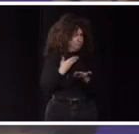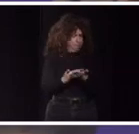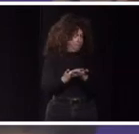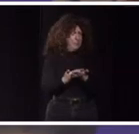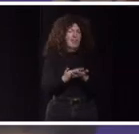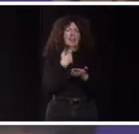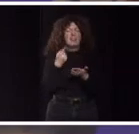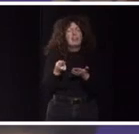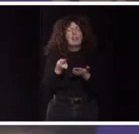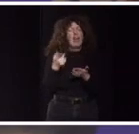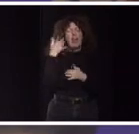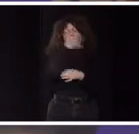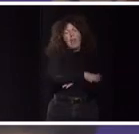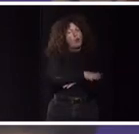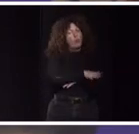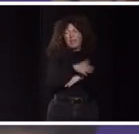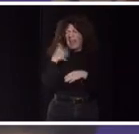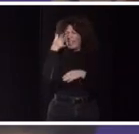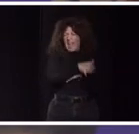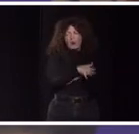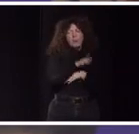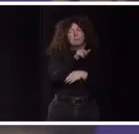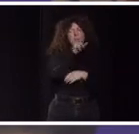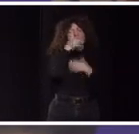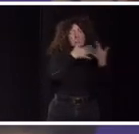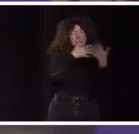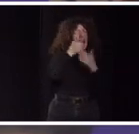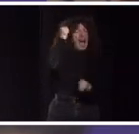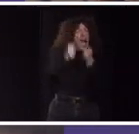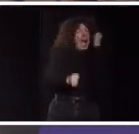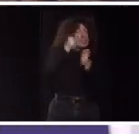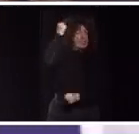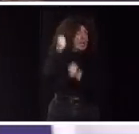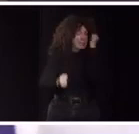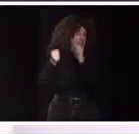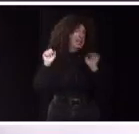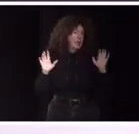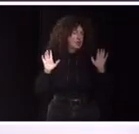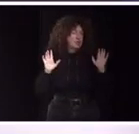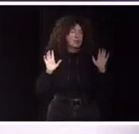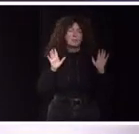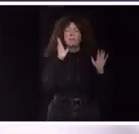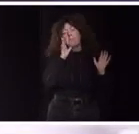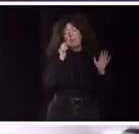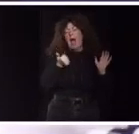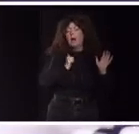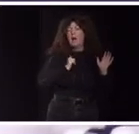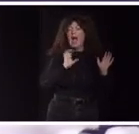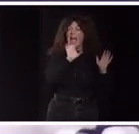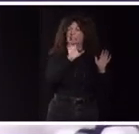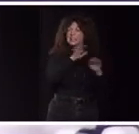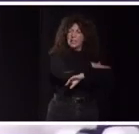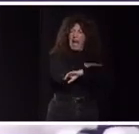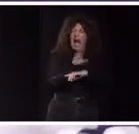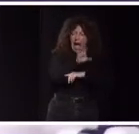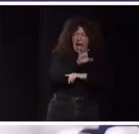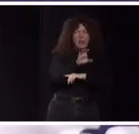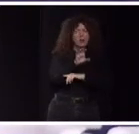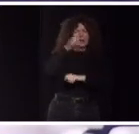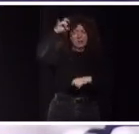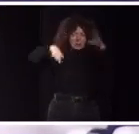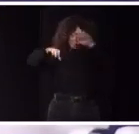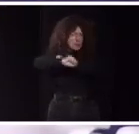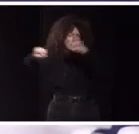denunciar que hay unos asesinos que desde un estado están bombardeando ambulancias